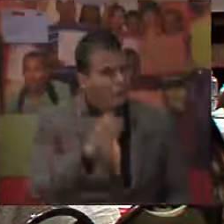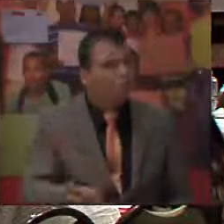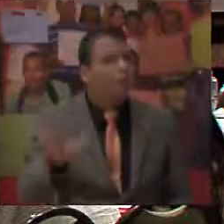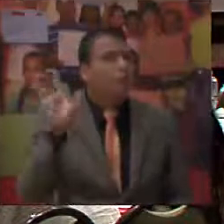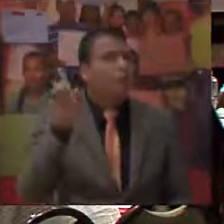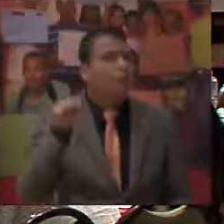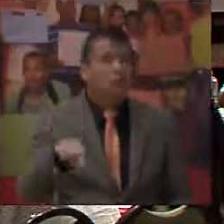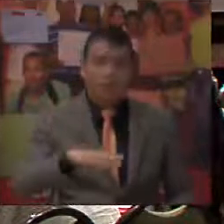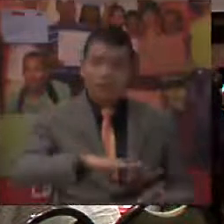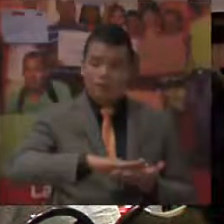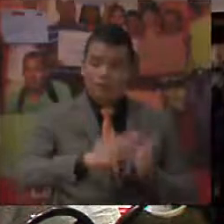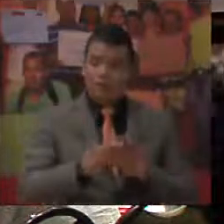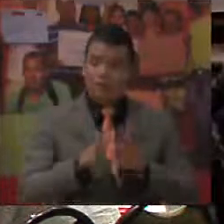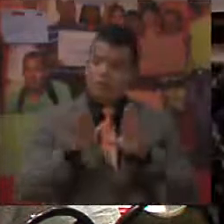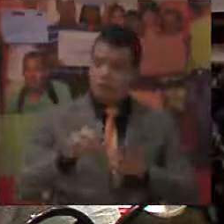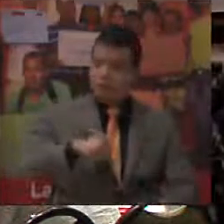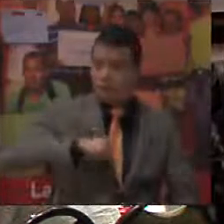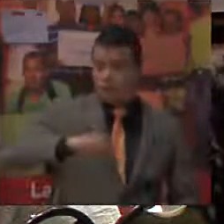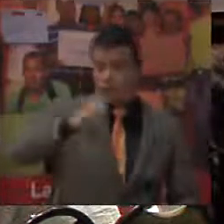de la paz como derecho fundamental,